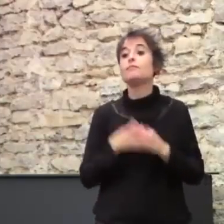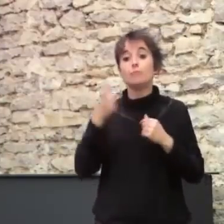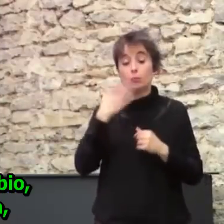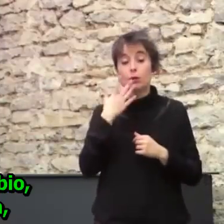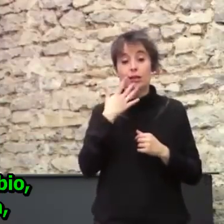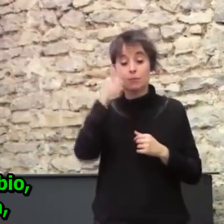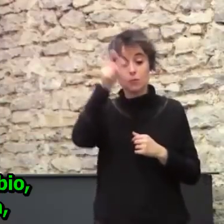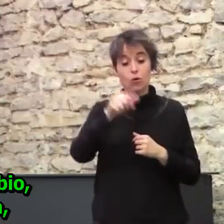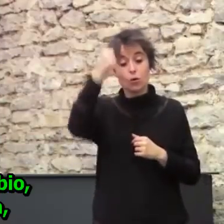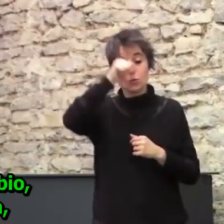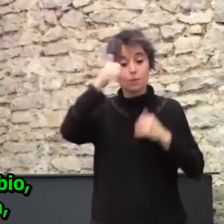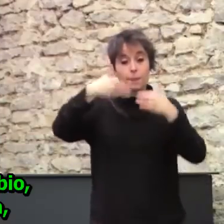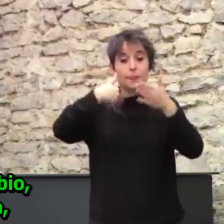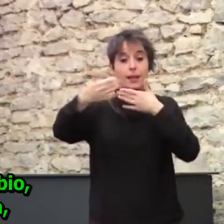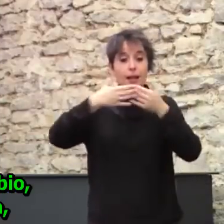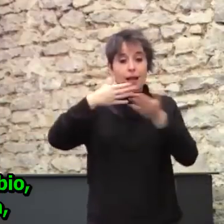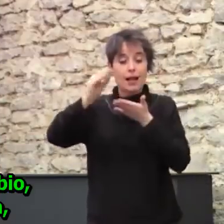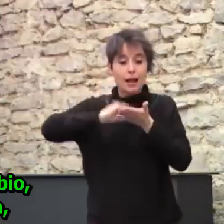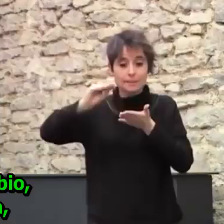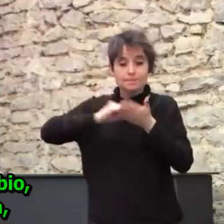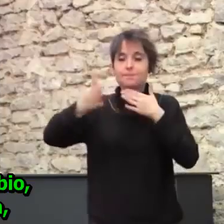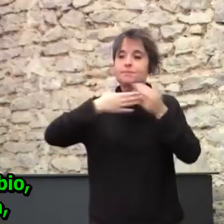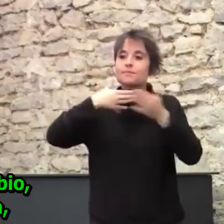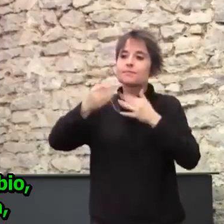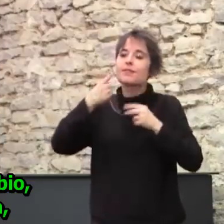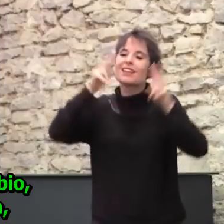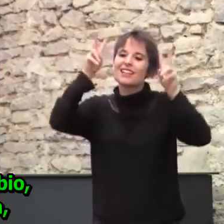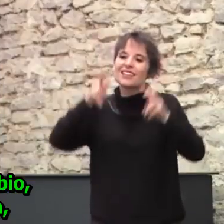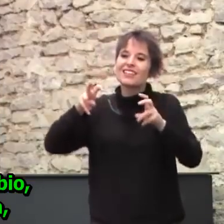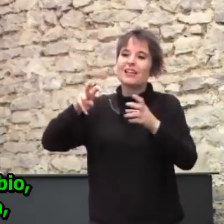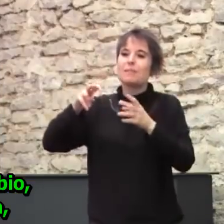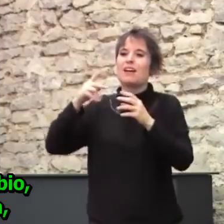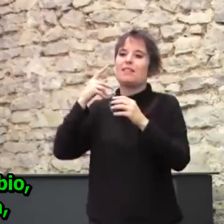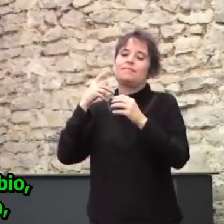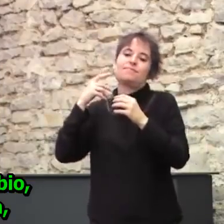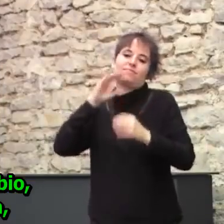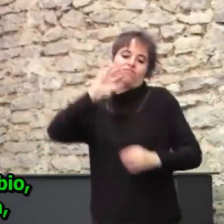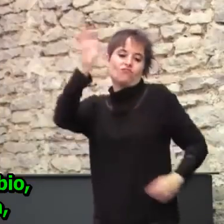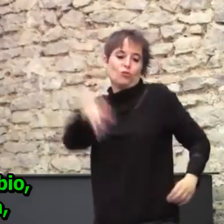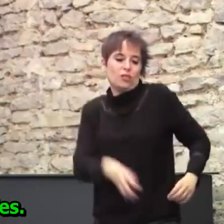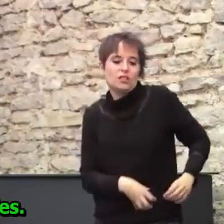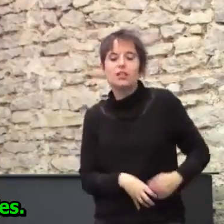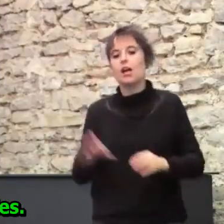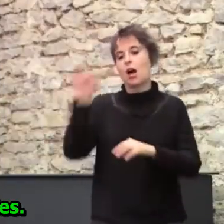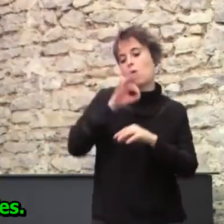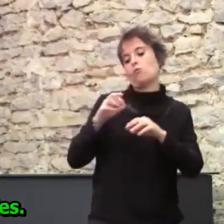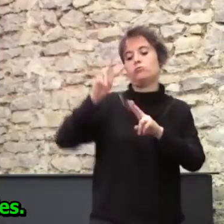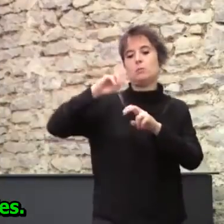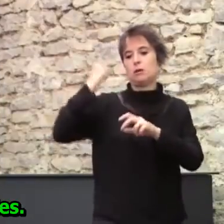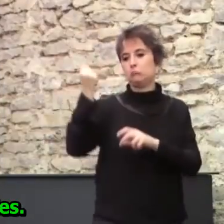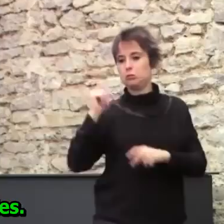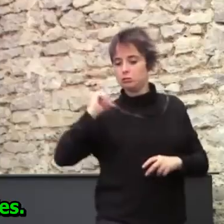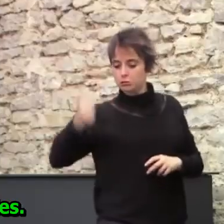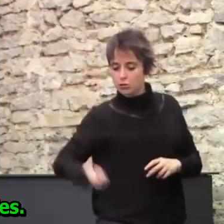autor que hablaba del desarrollo del suburbio y de la burguesía y de la clase media, ¿no? Cuando empezaron las casas